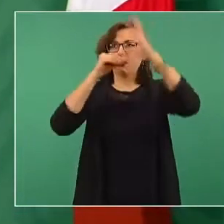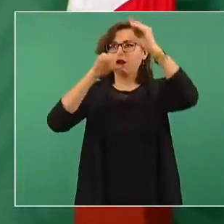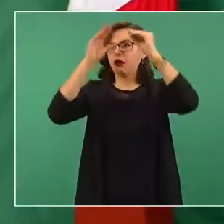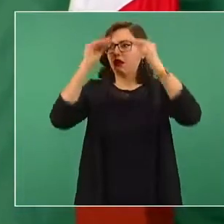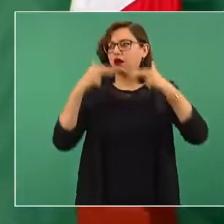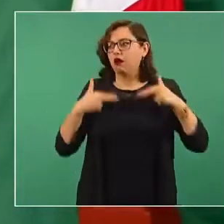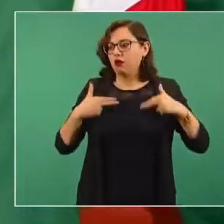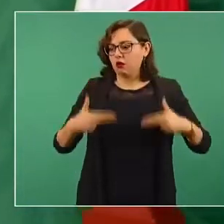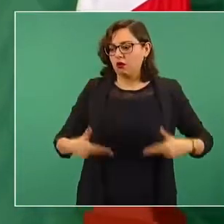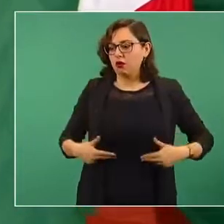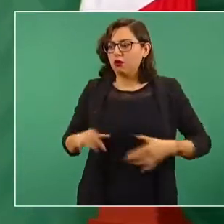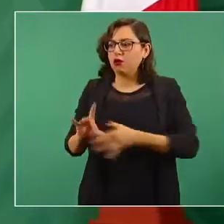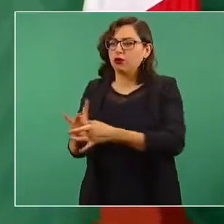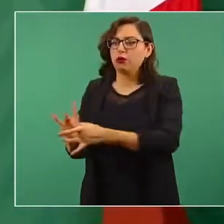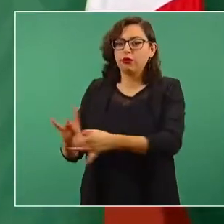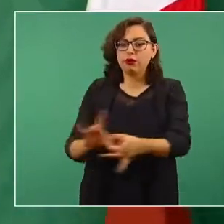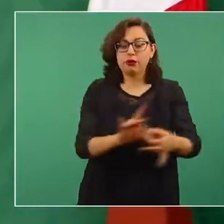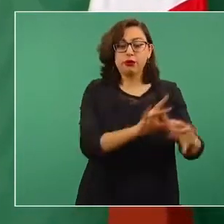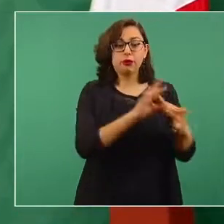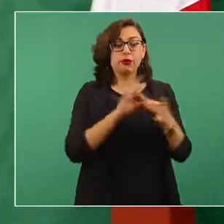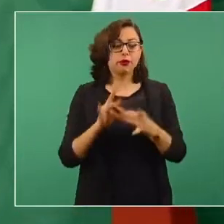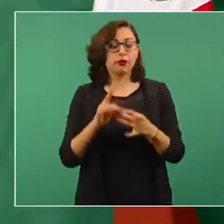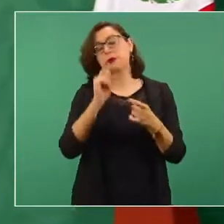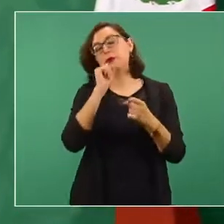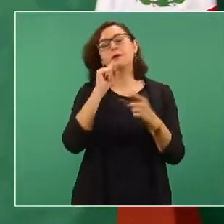Incluso el libro de Revueltas